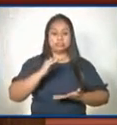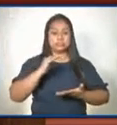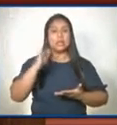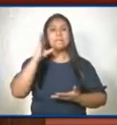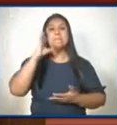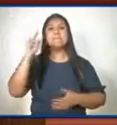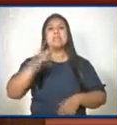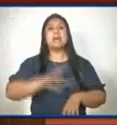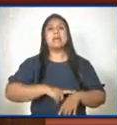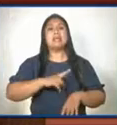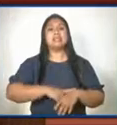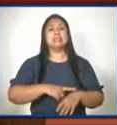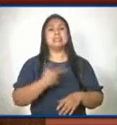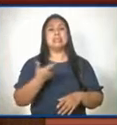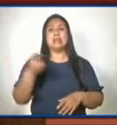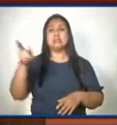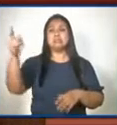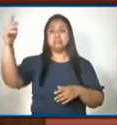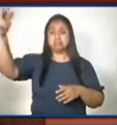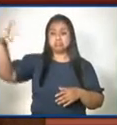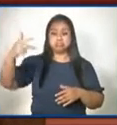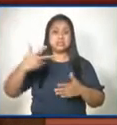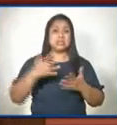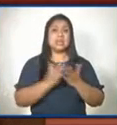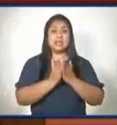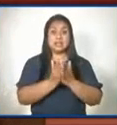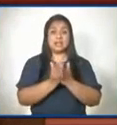fletes de China han subido